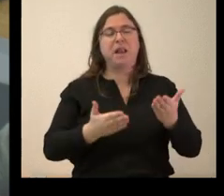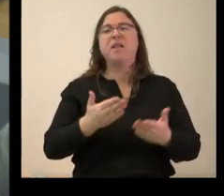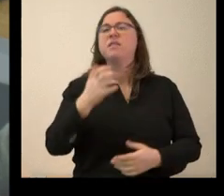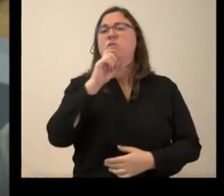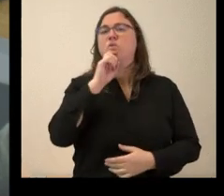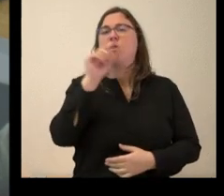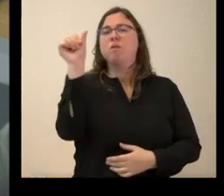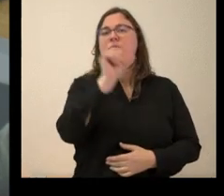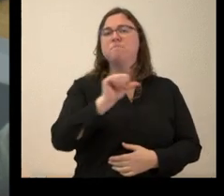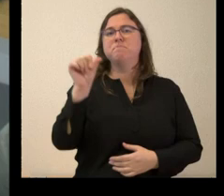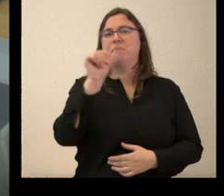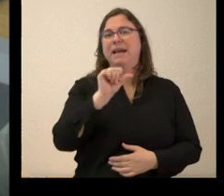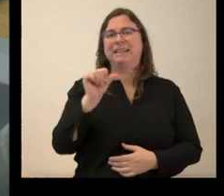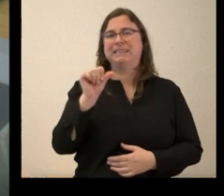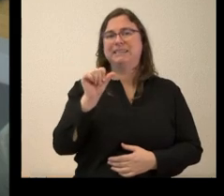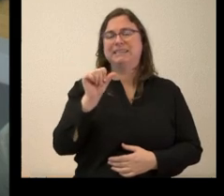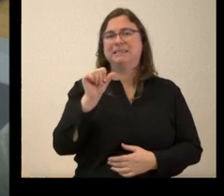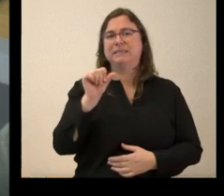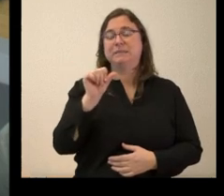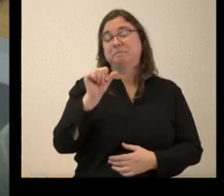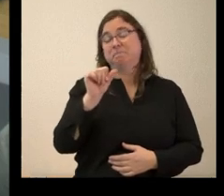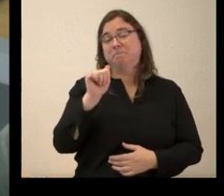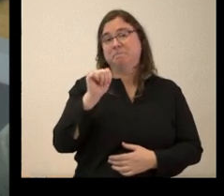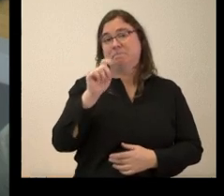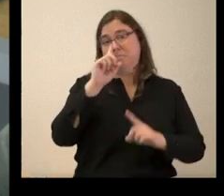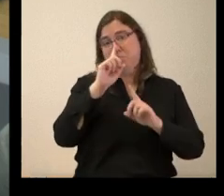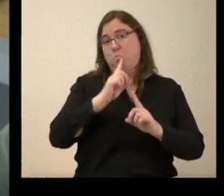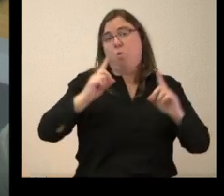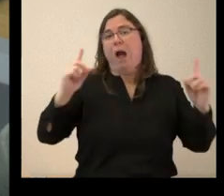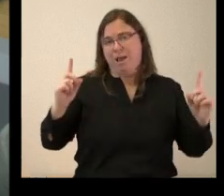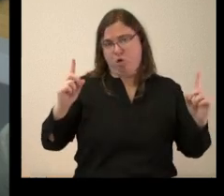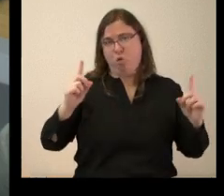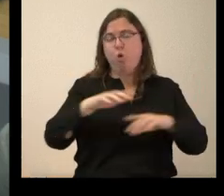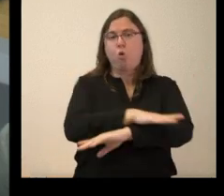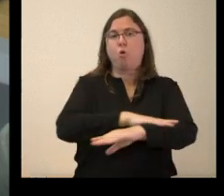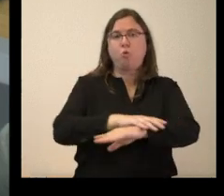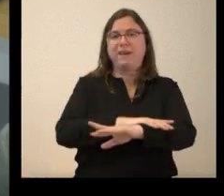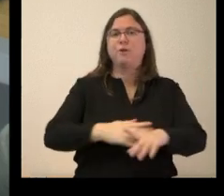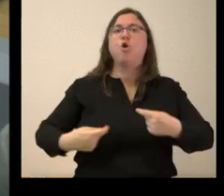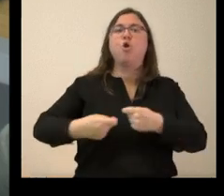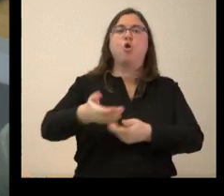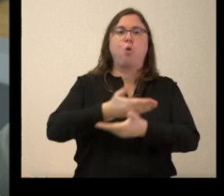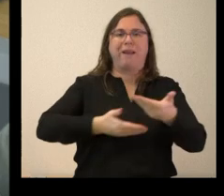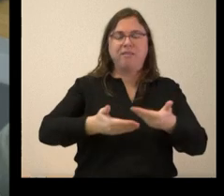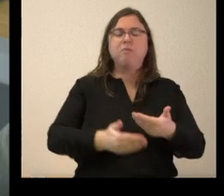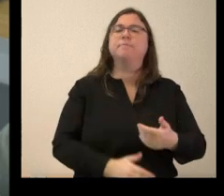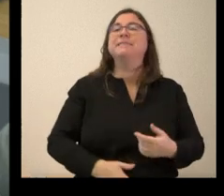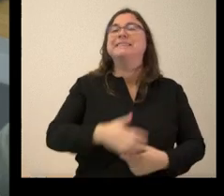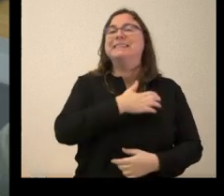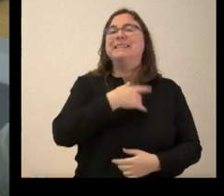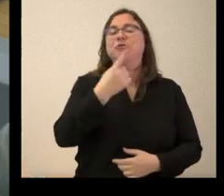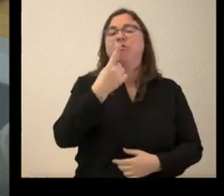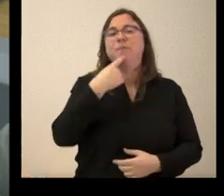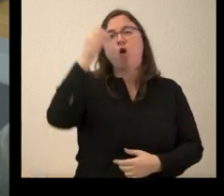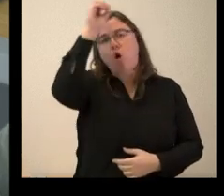del primer de la primera del primer año de la legislatura del gobierno de coalición me gustaría conocer un poquito Cuál es su opinión o su grado